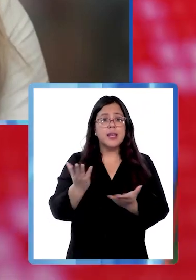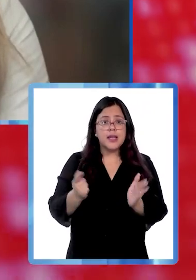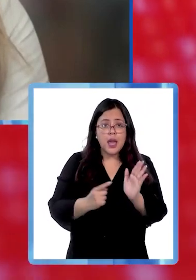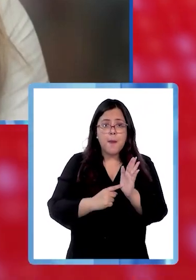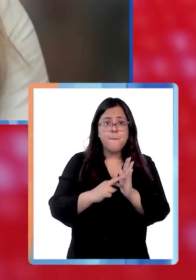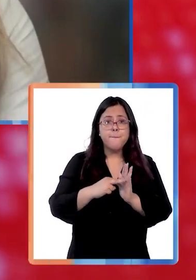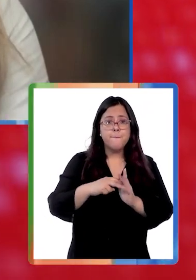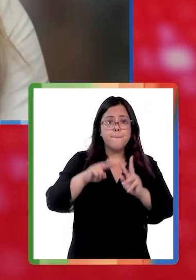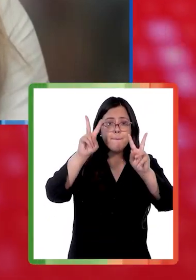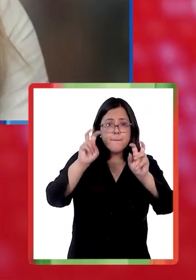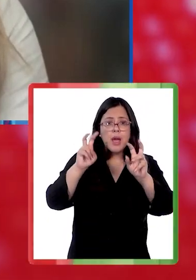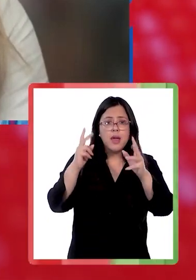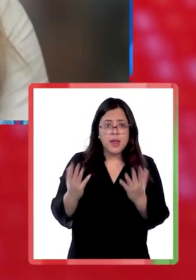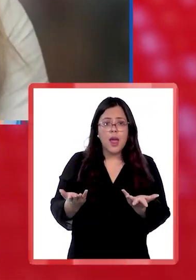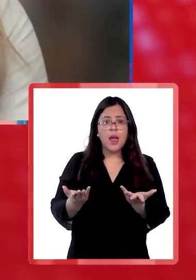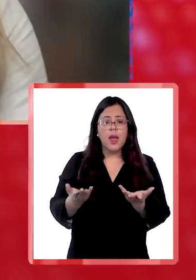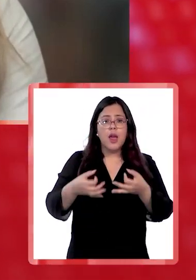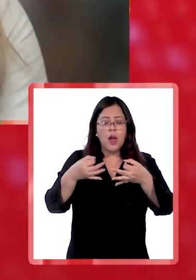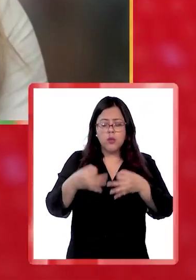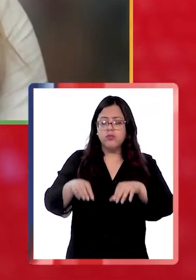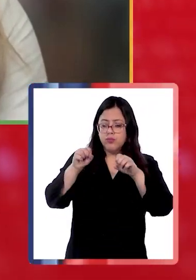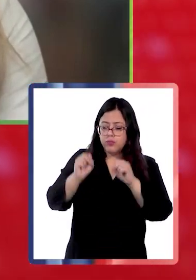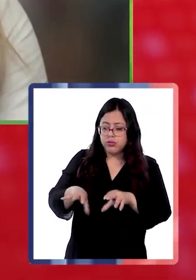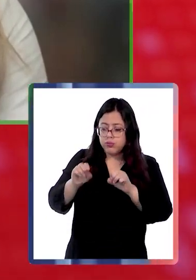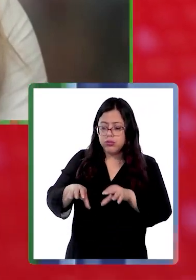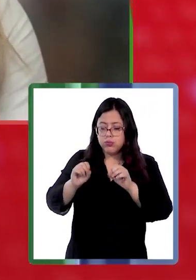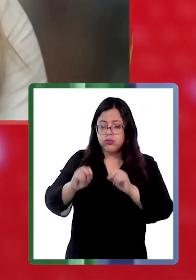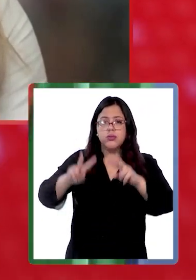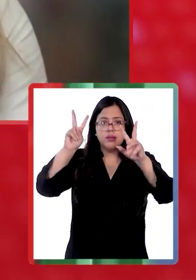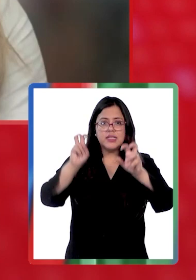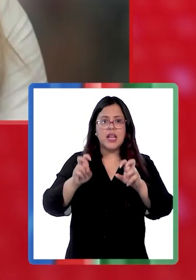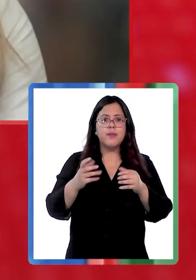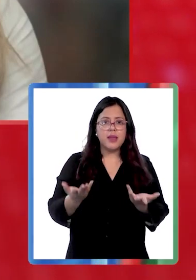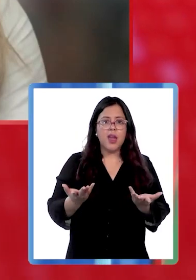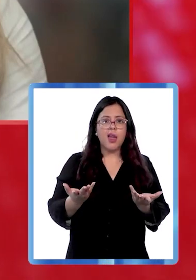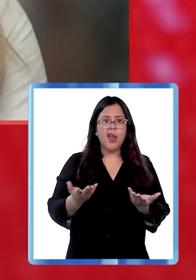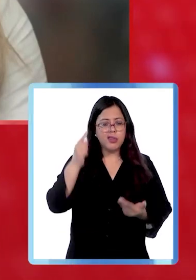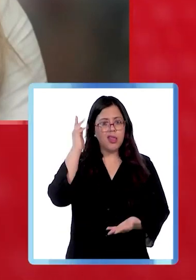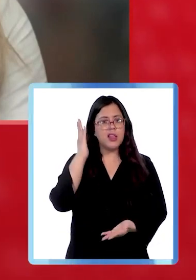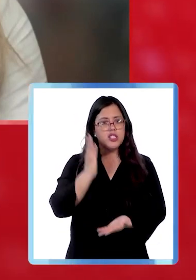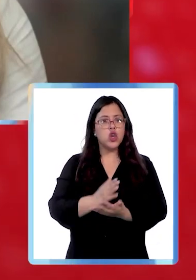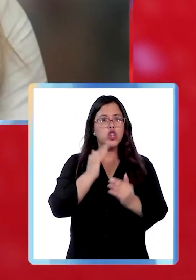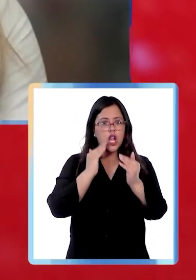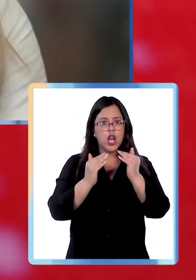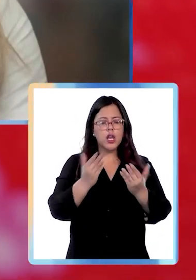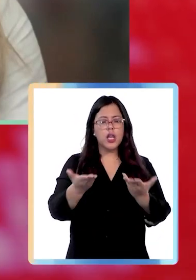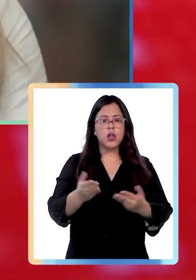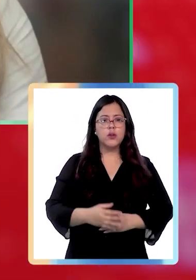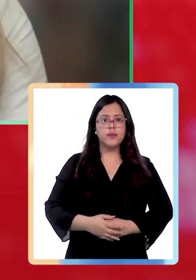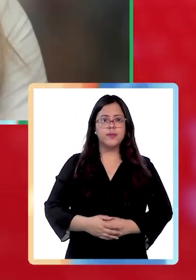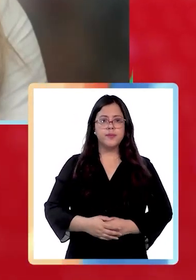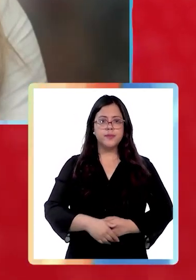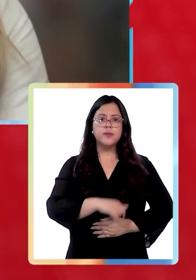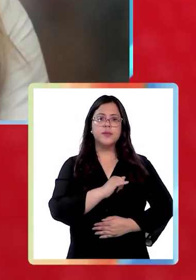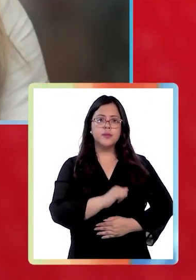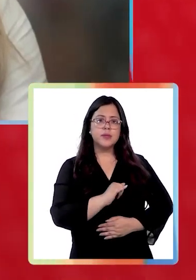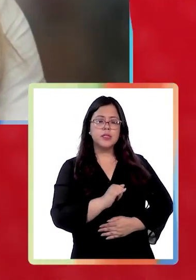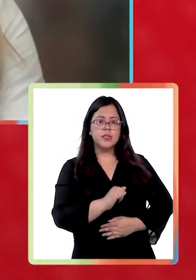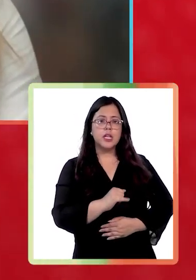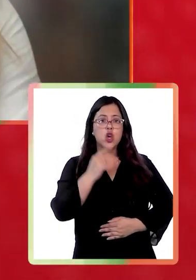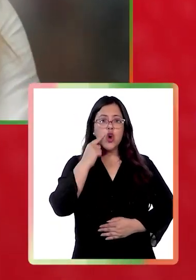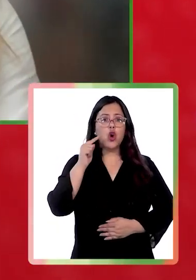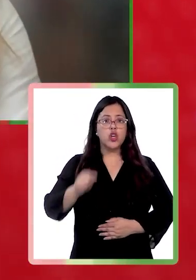Ahí empiezan los primeros pasos de empezar un poco el camino de reforzar la idea del consentimiento en los niños, ¿no?